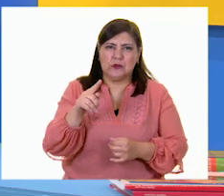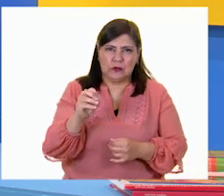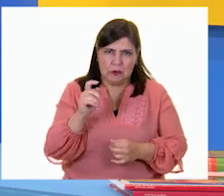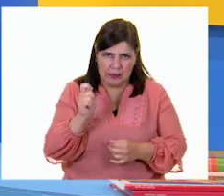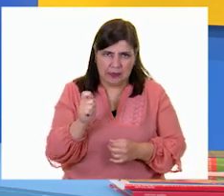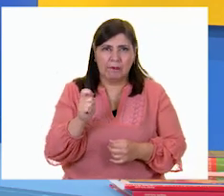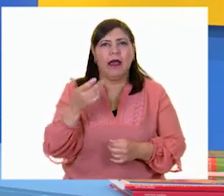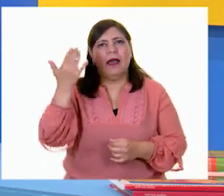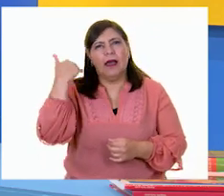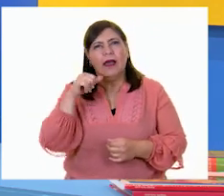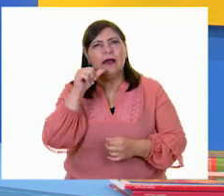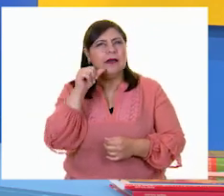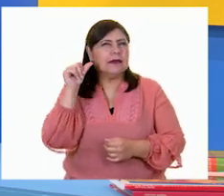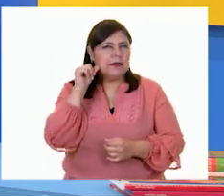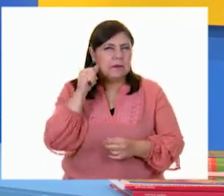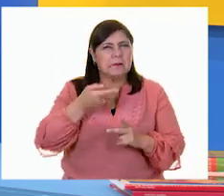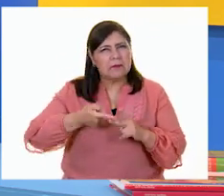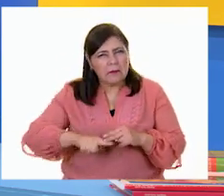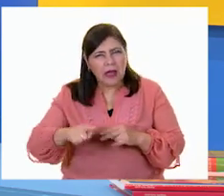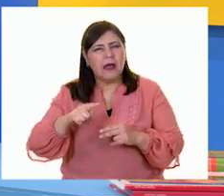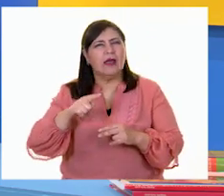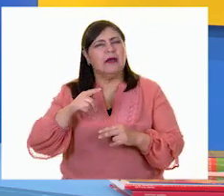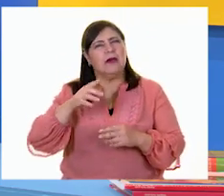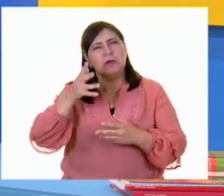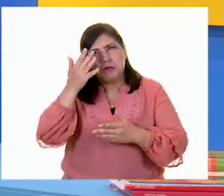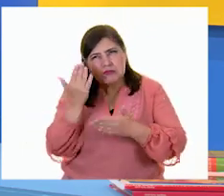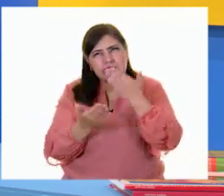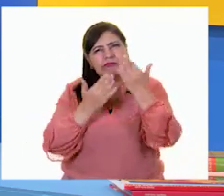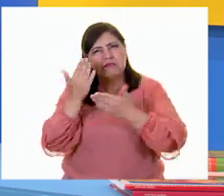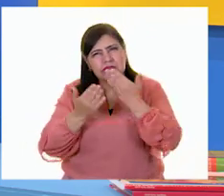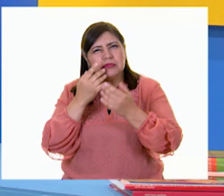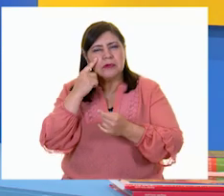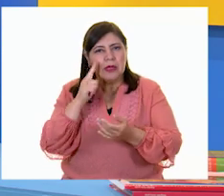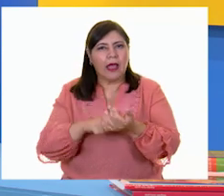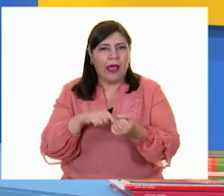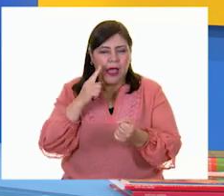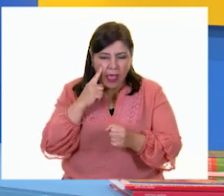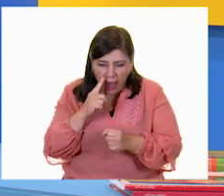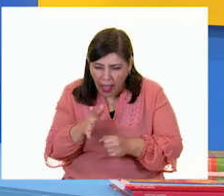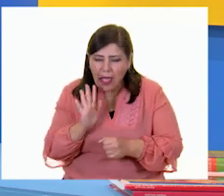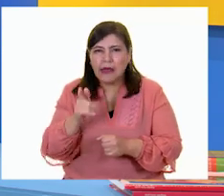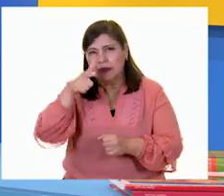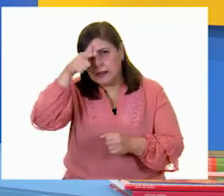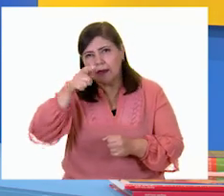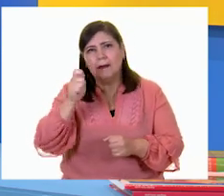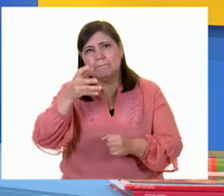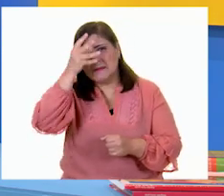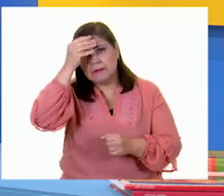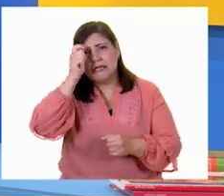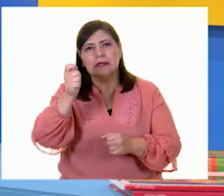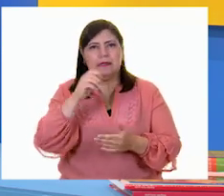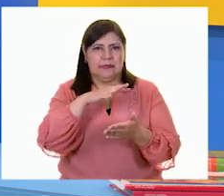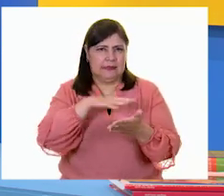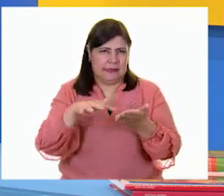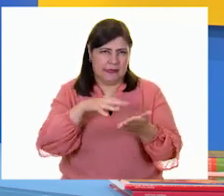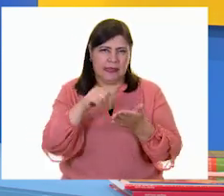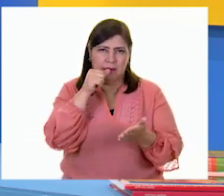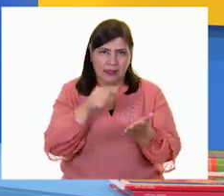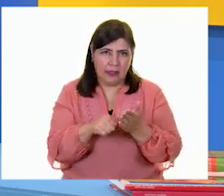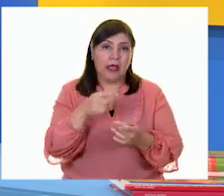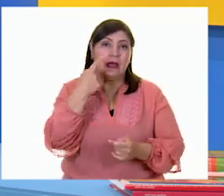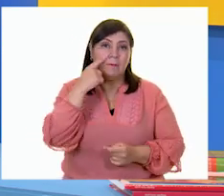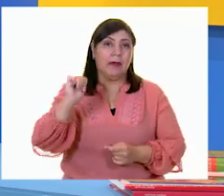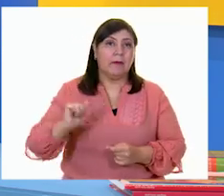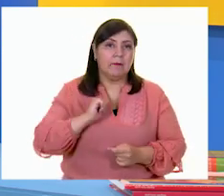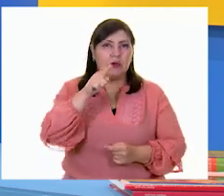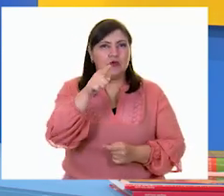comenzamos a estudiar desde ayer y que hemos identificado en todas las cartas leídas hasta el momento. Les propongo que aprovechen para mirar